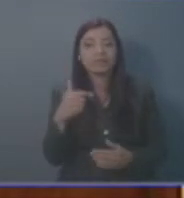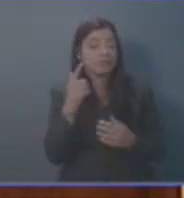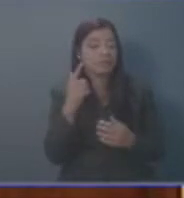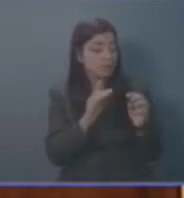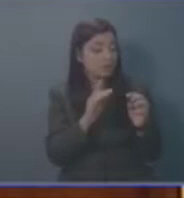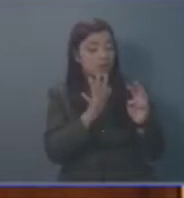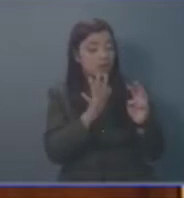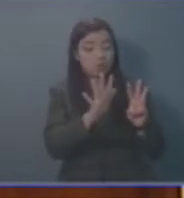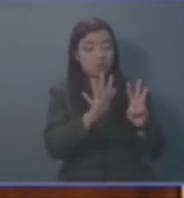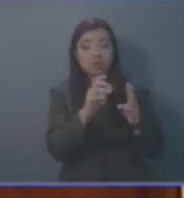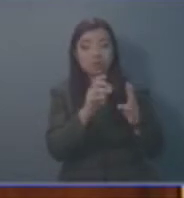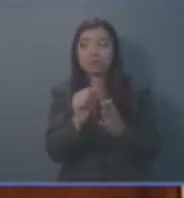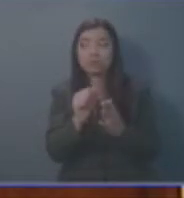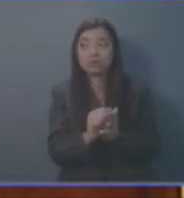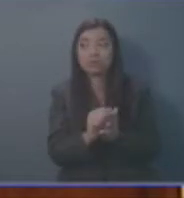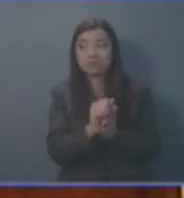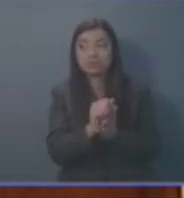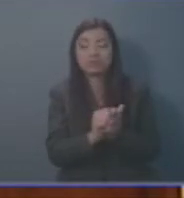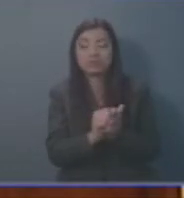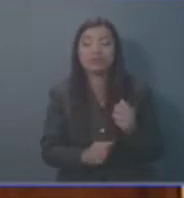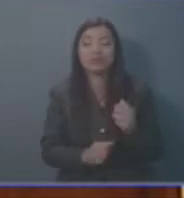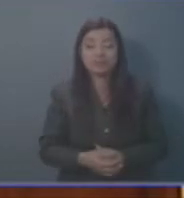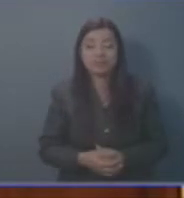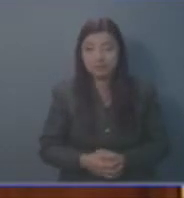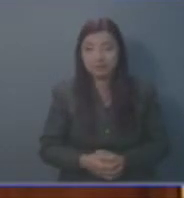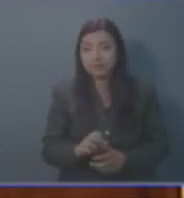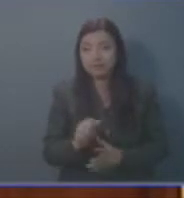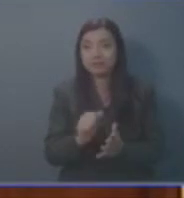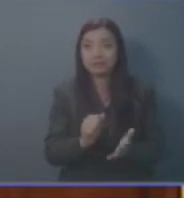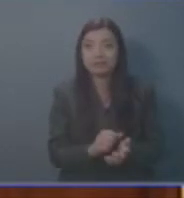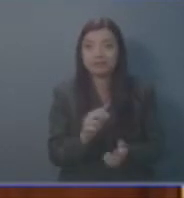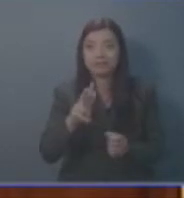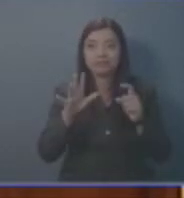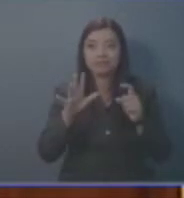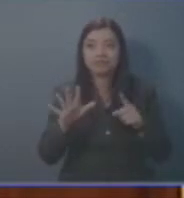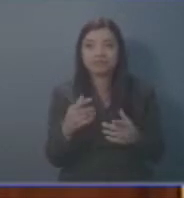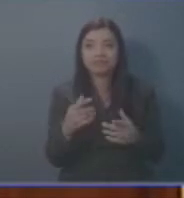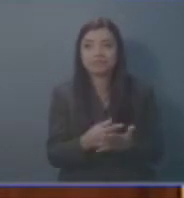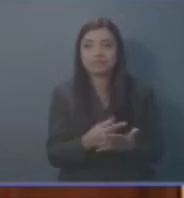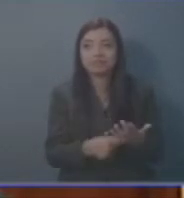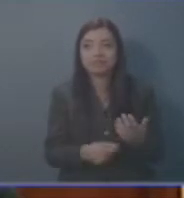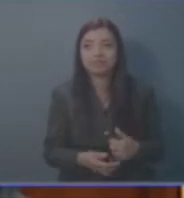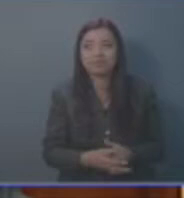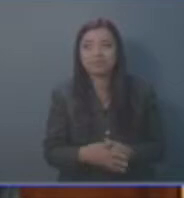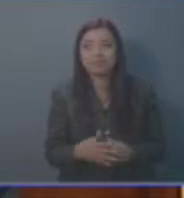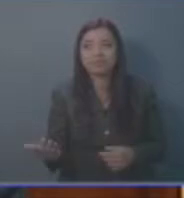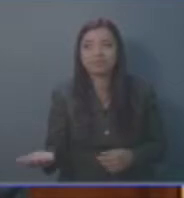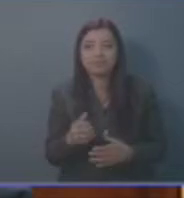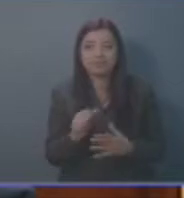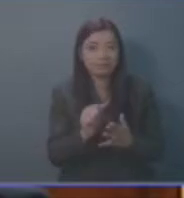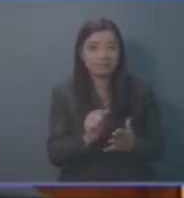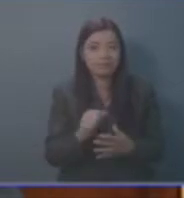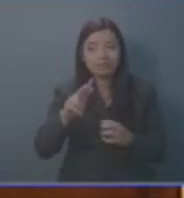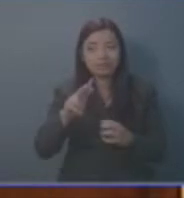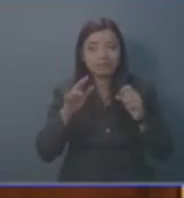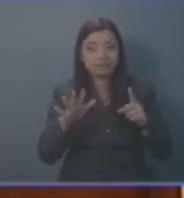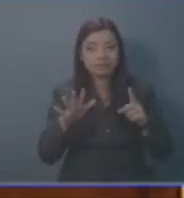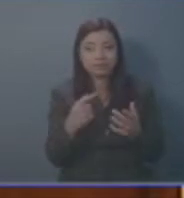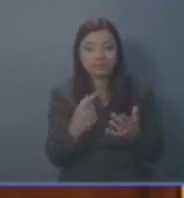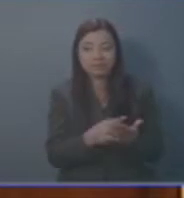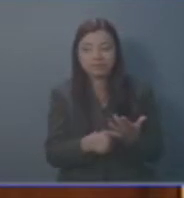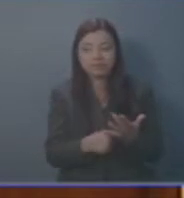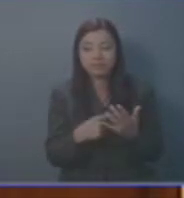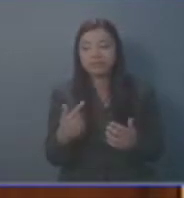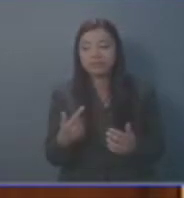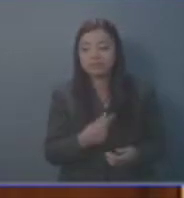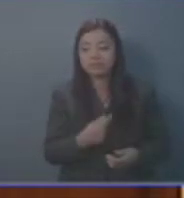8 artículos al artículo 36, u 8 literales al artículo 36,